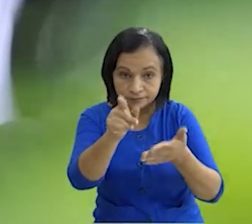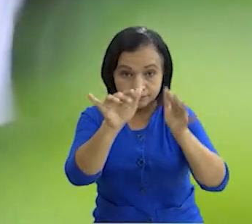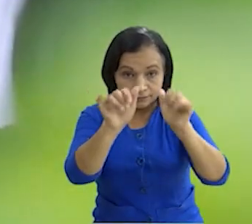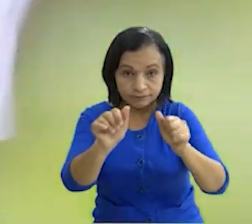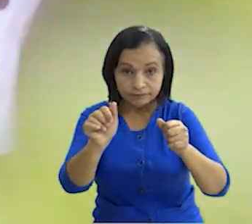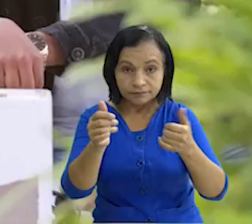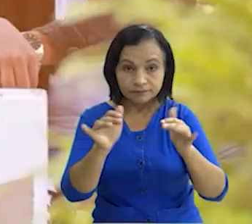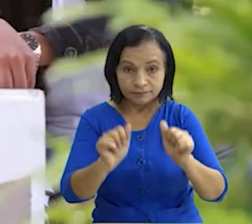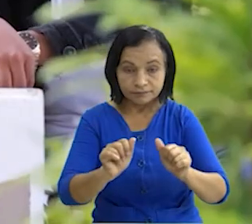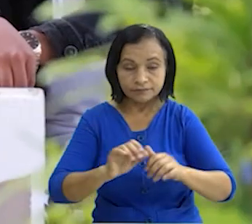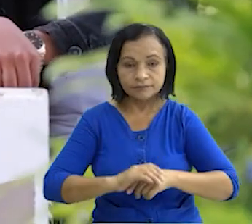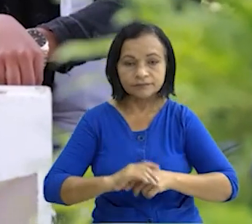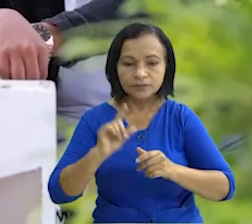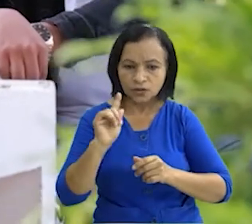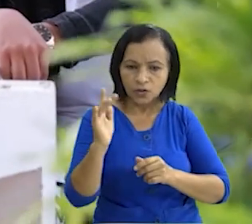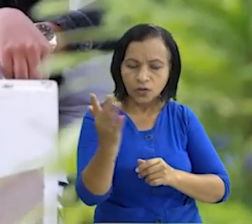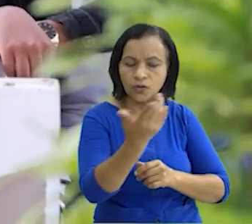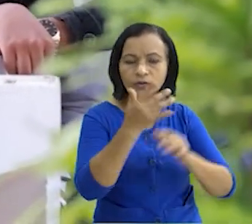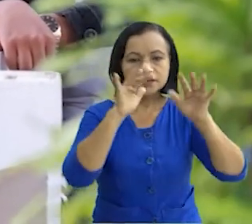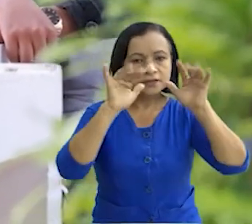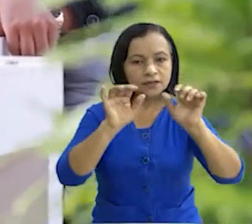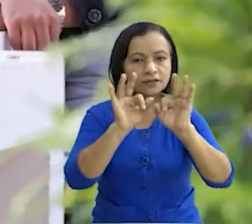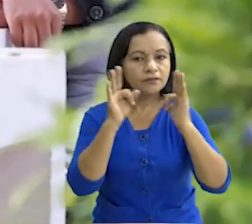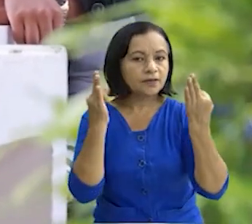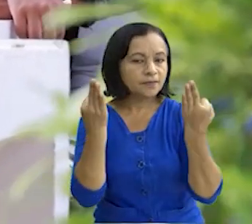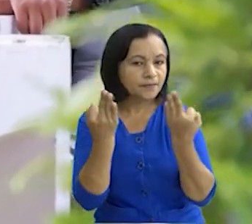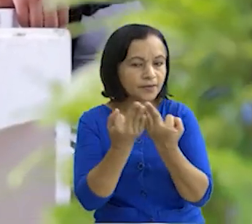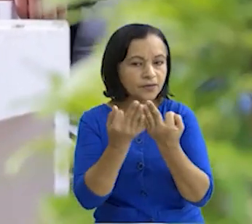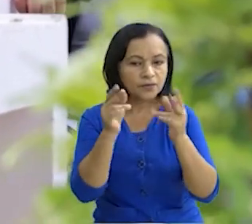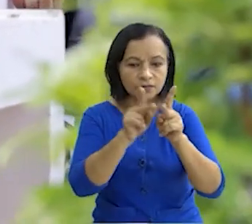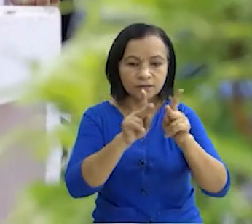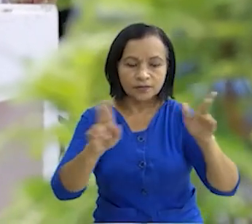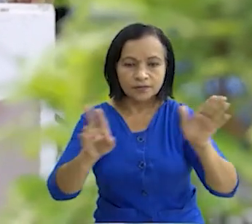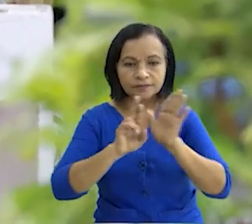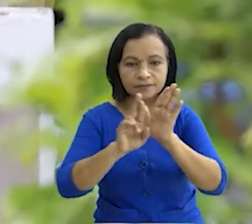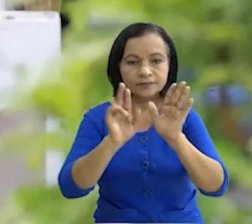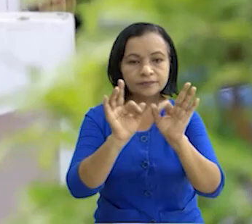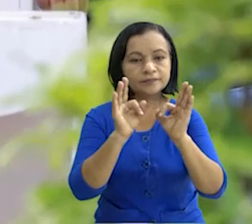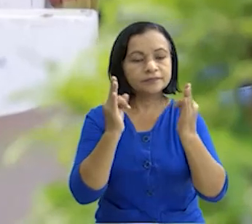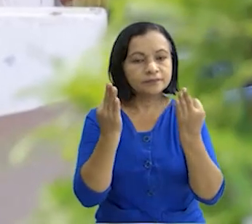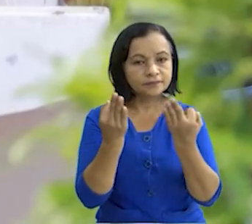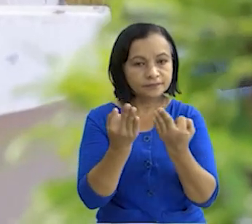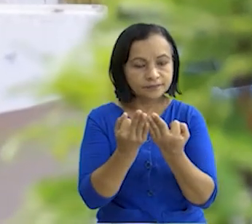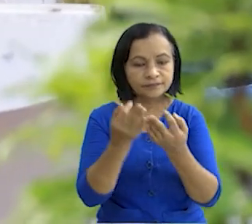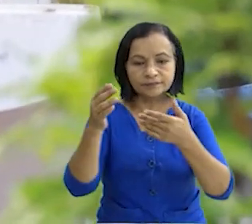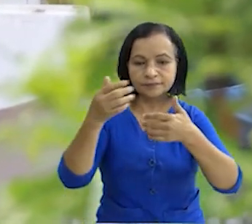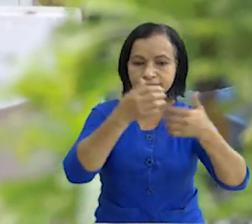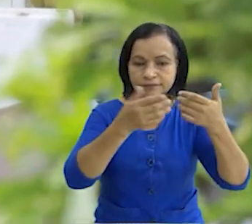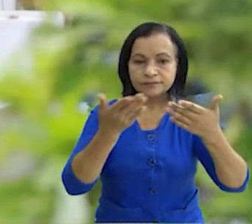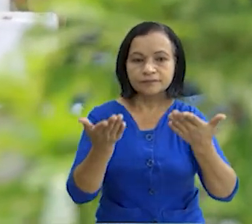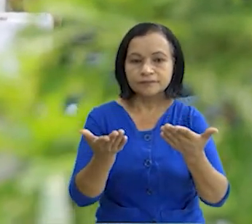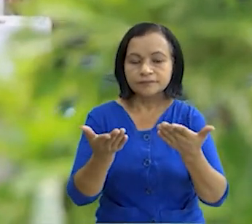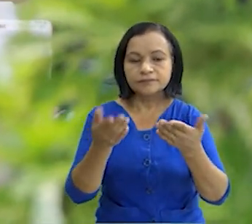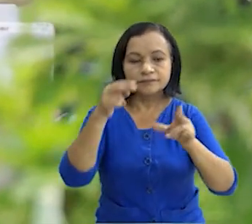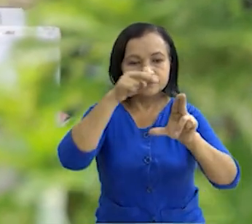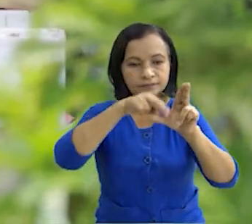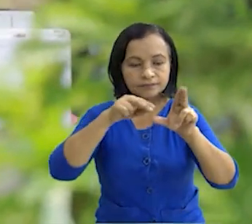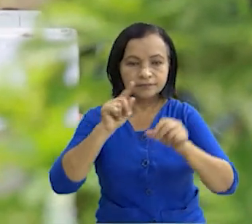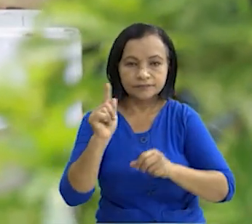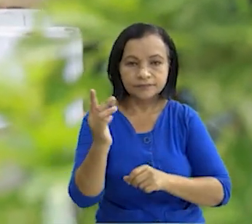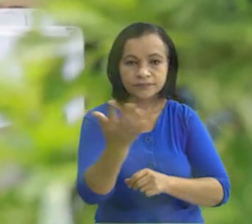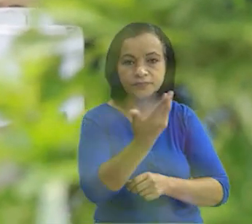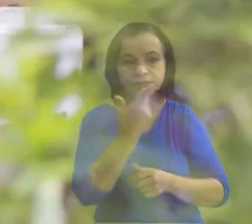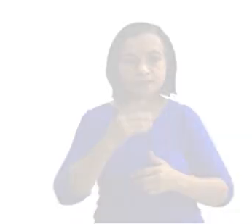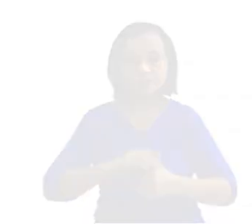están preparados? Todos y todas en familia, actualicemos nuestro plan de respuesta familiar multiamenazas. ¡SINAPRED,